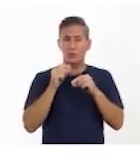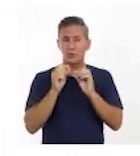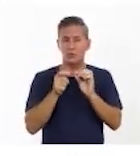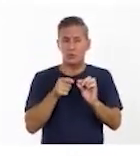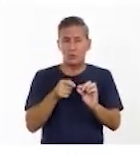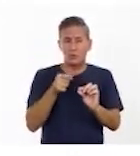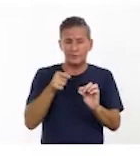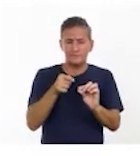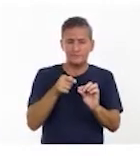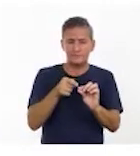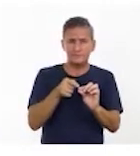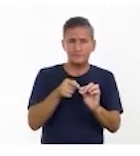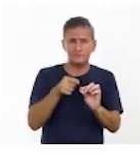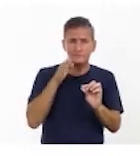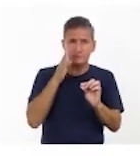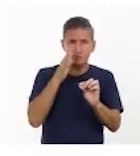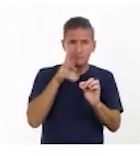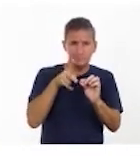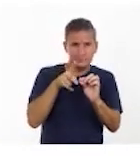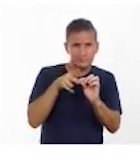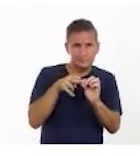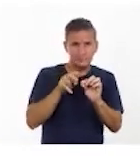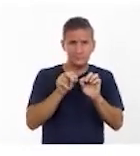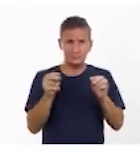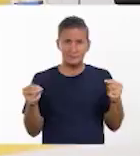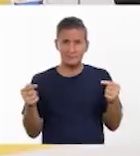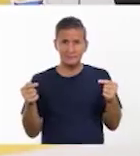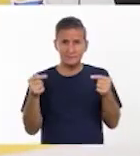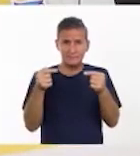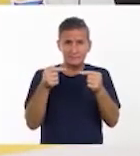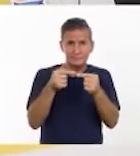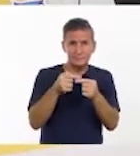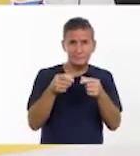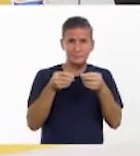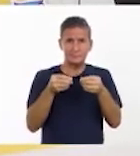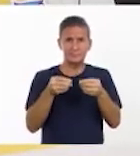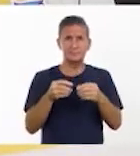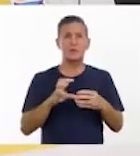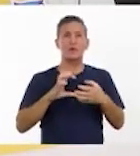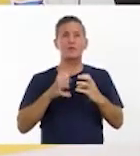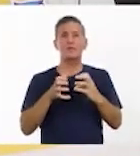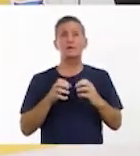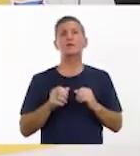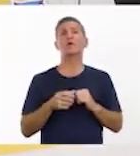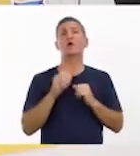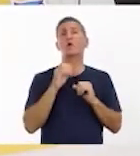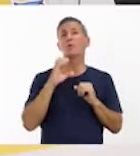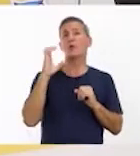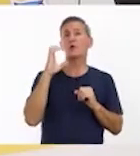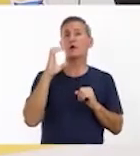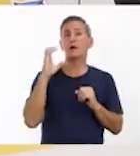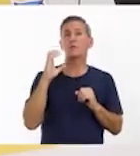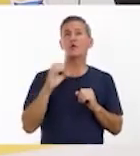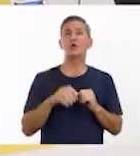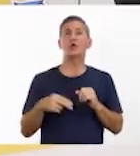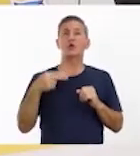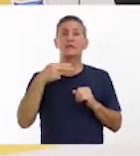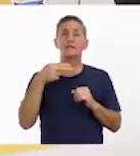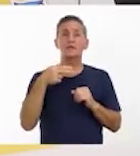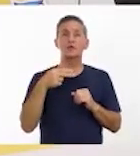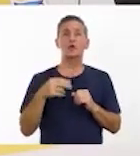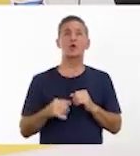y cortar metales. Cuando están formados por carbono, hidrógeno y oxígeno,